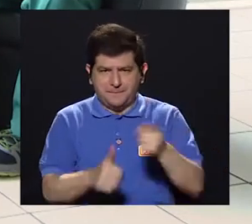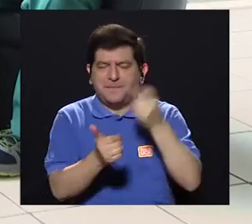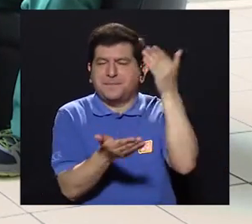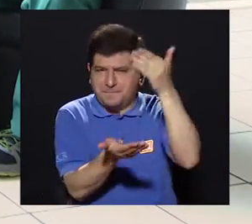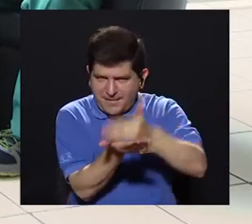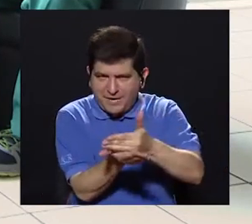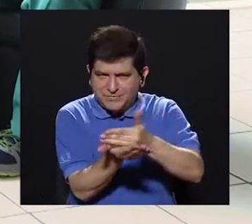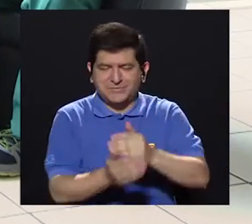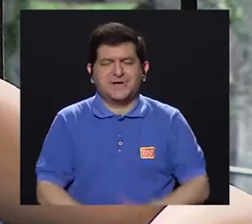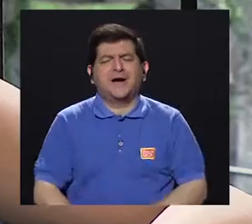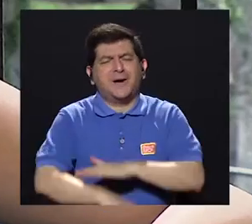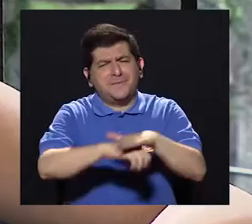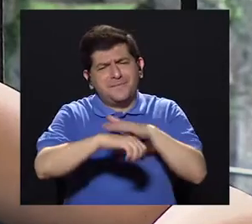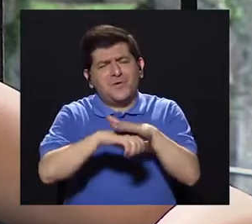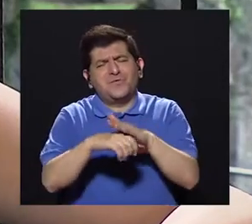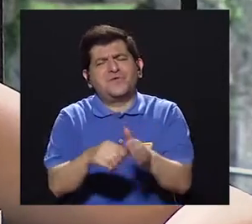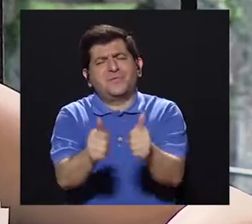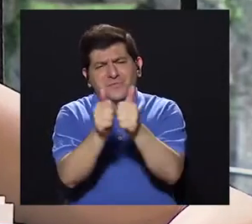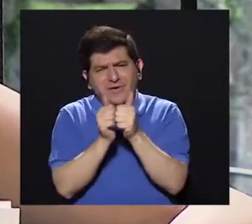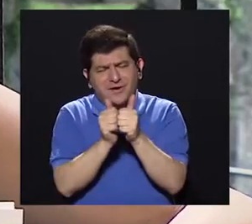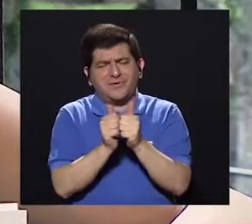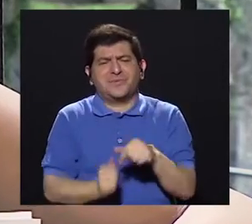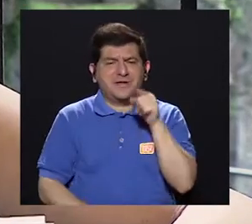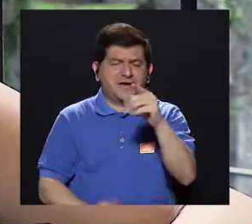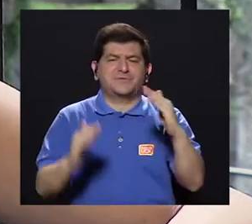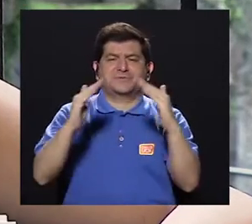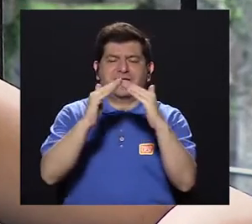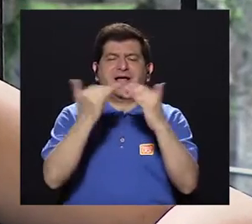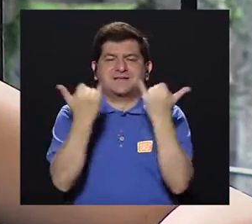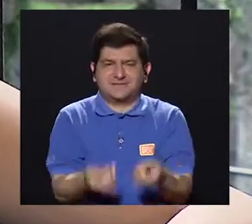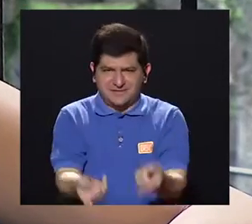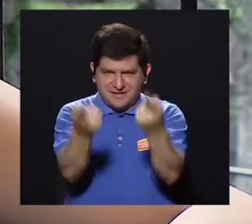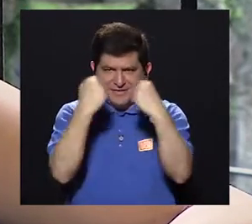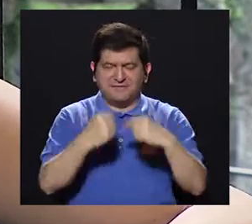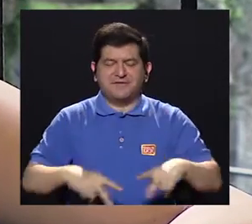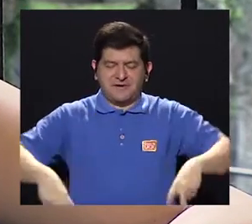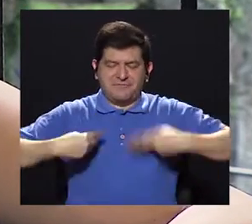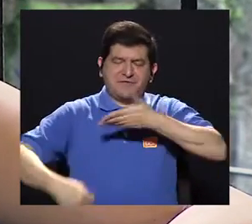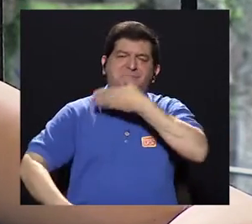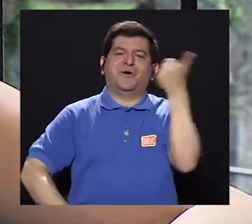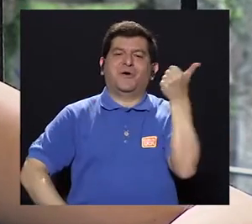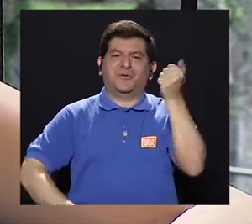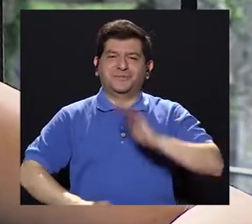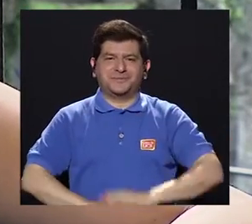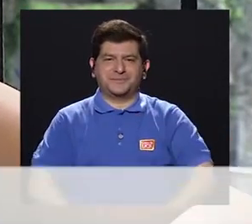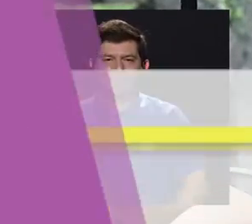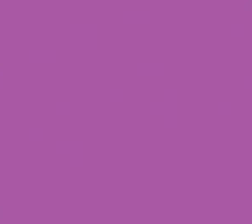una primera pausa. Por favor, quédese en sus casas allá. Ya volvemos con más de Vivir.